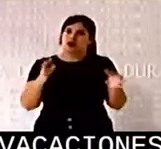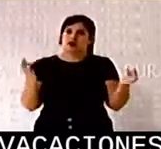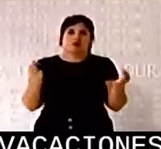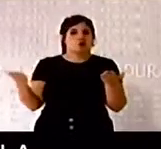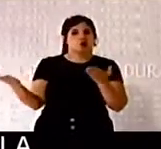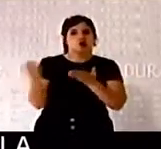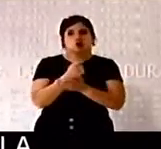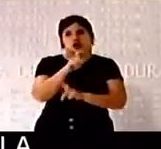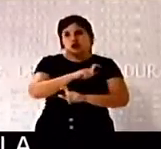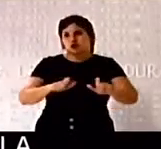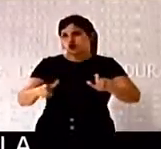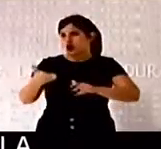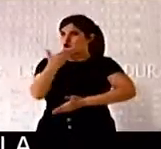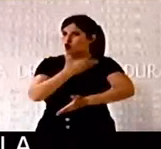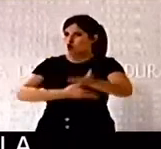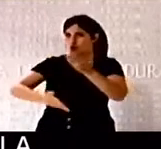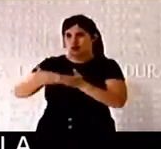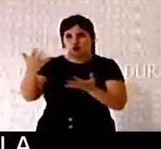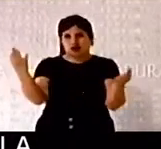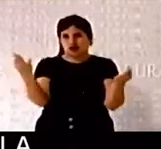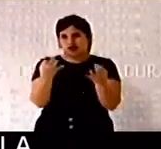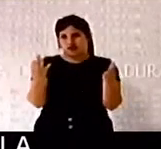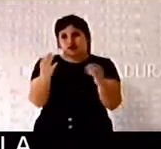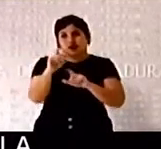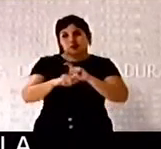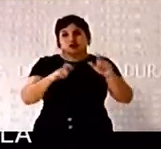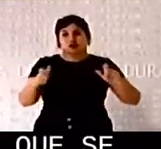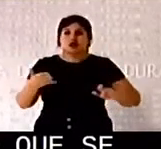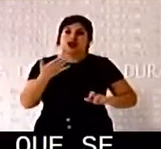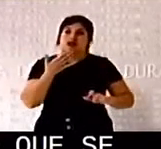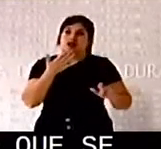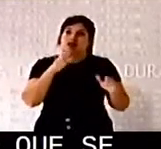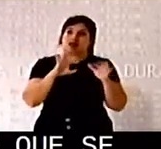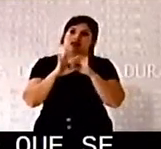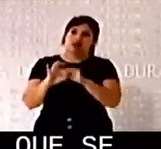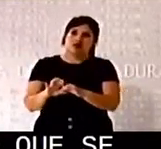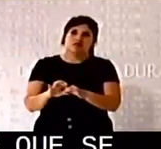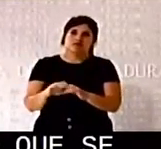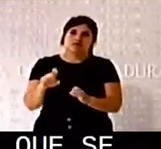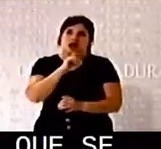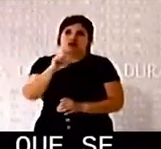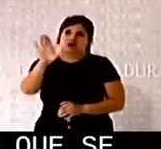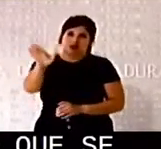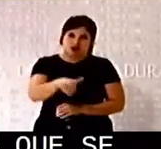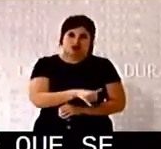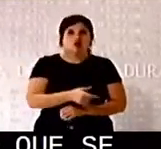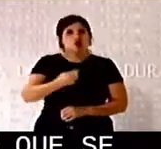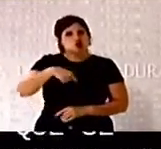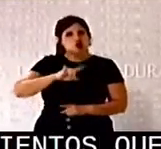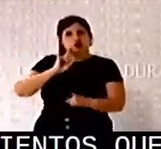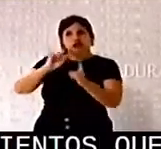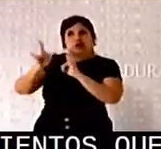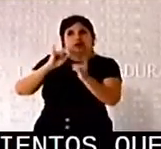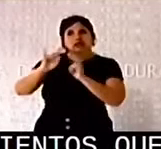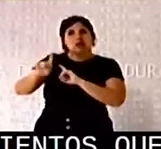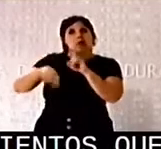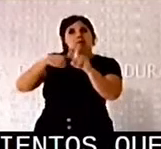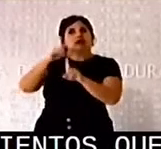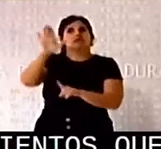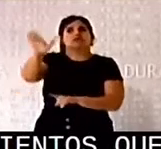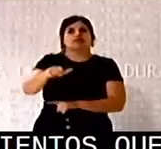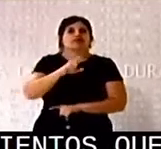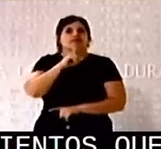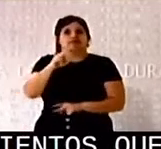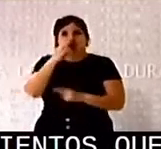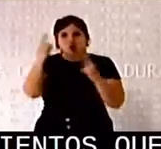colaboración de aquellas personas a las que se vaya a vacunar, ¿no? Haremos todos los llamamientos que sean necesarios, porque lo que